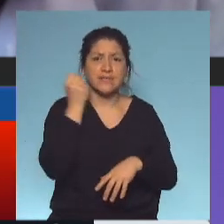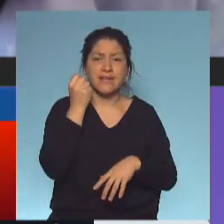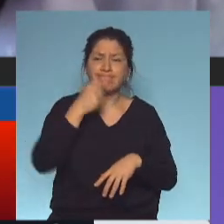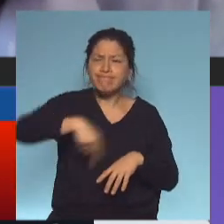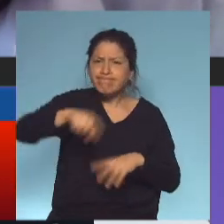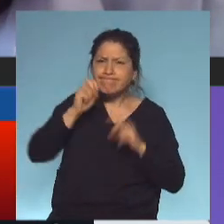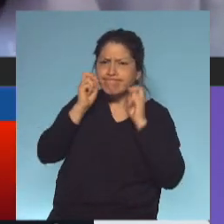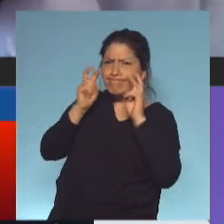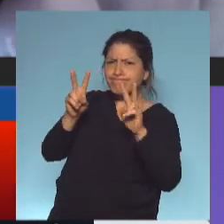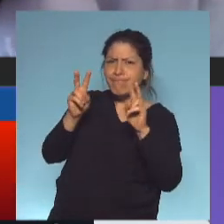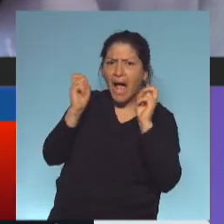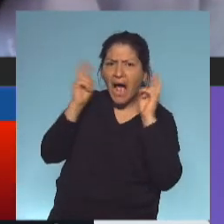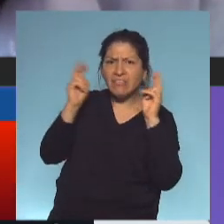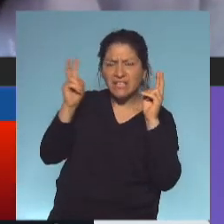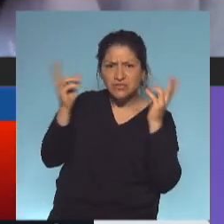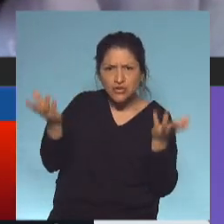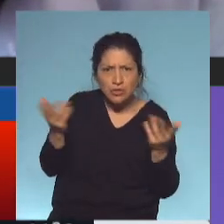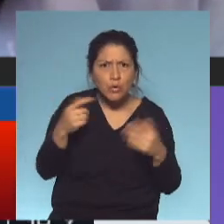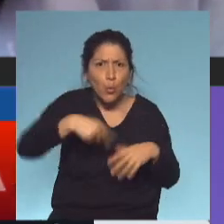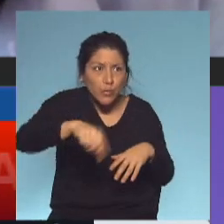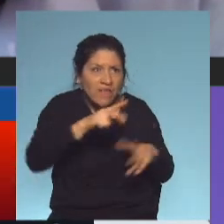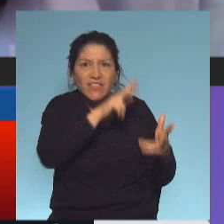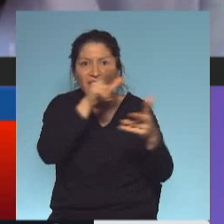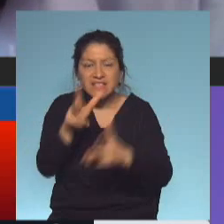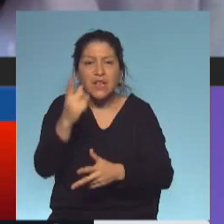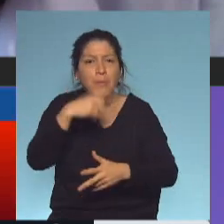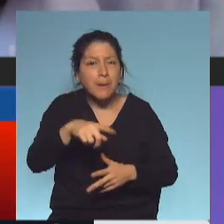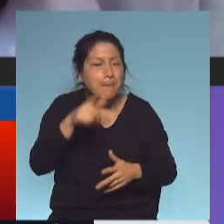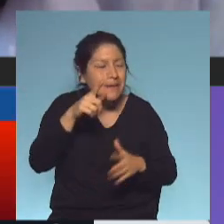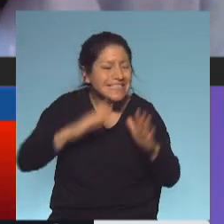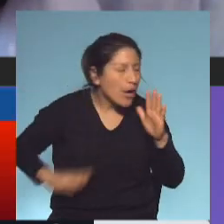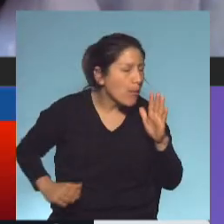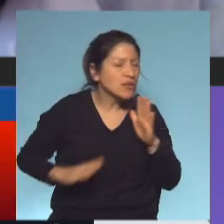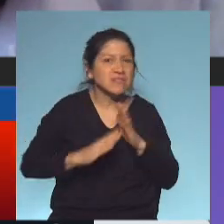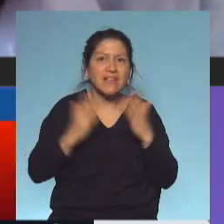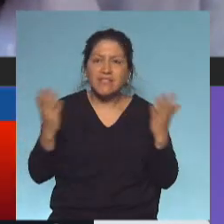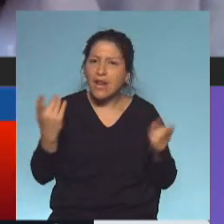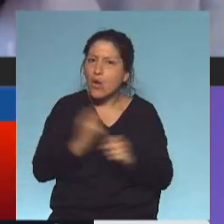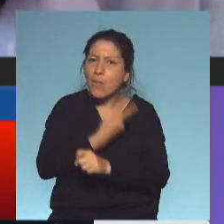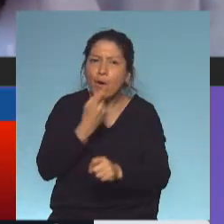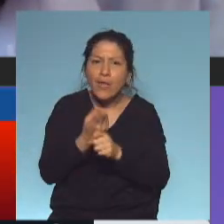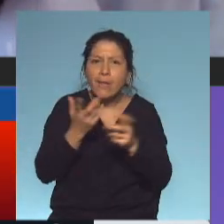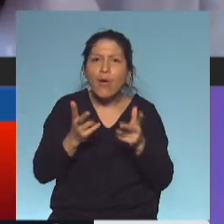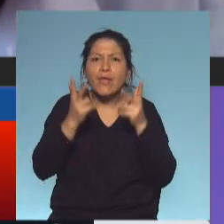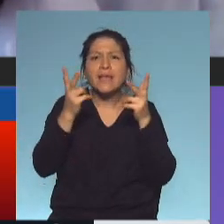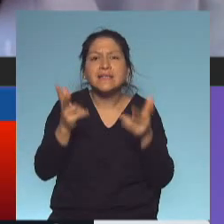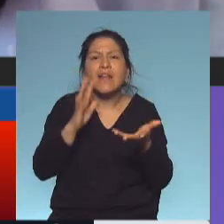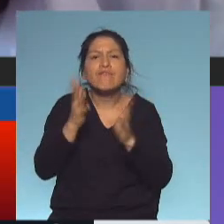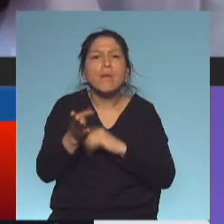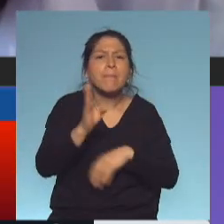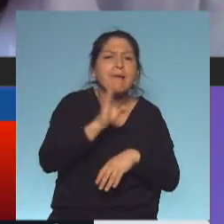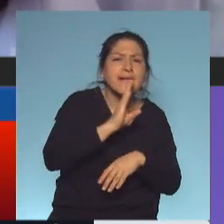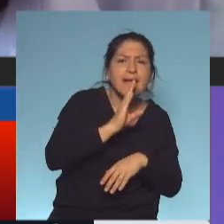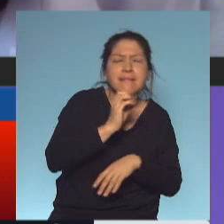la atención sobre algo que porque usted lo está mencionando, pero me parece central, ¿no? No podemos hablar de israelíes